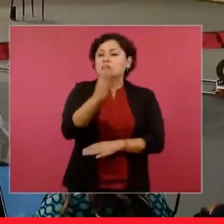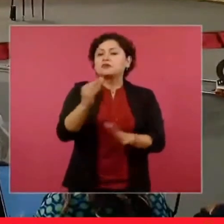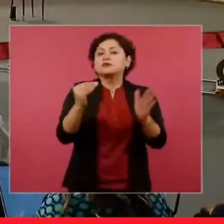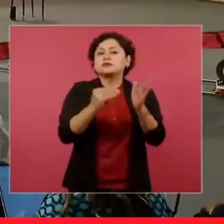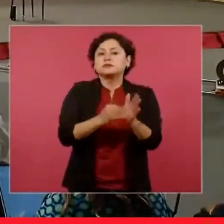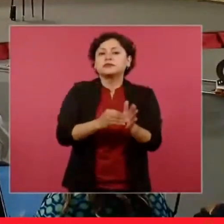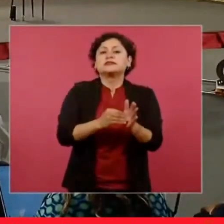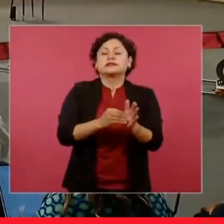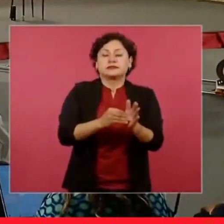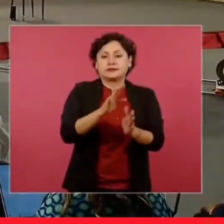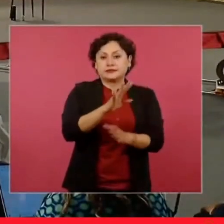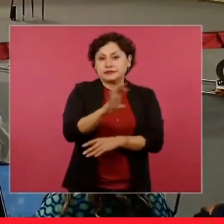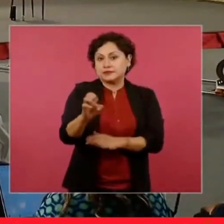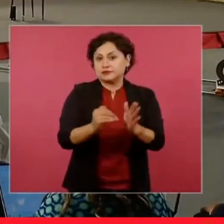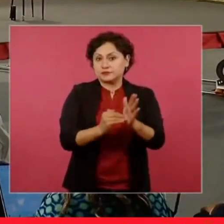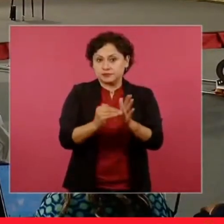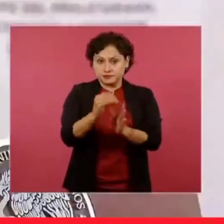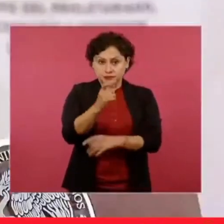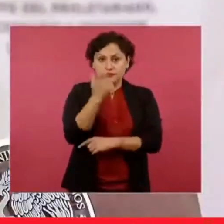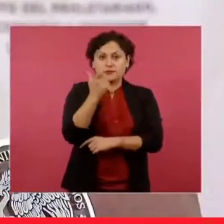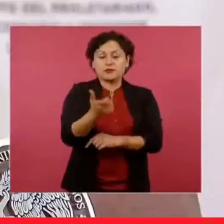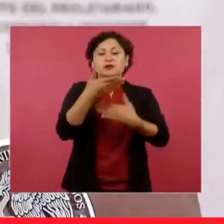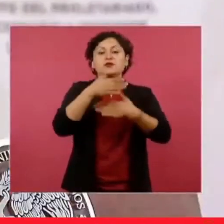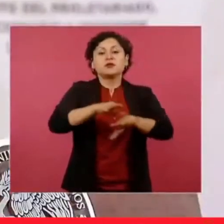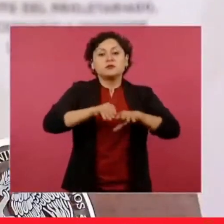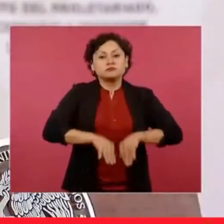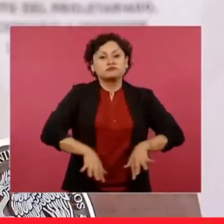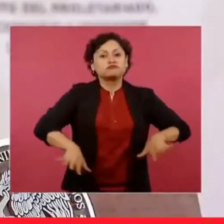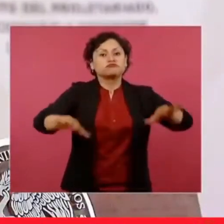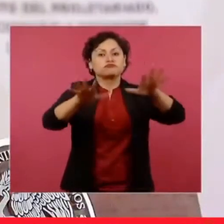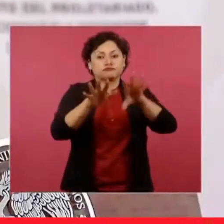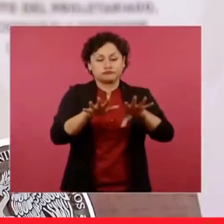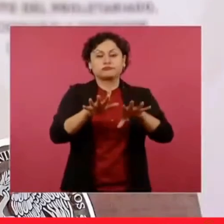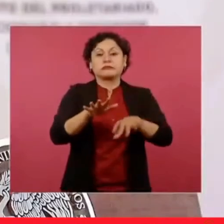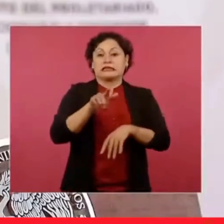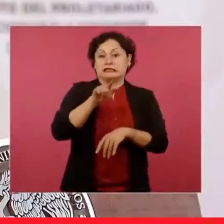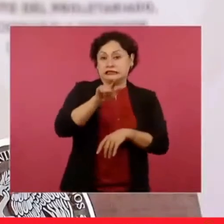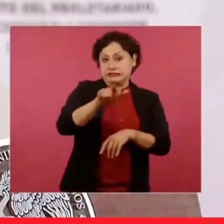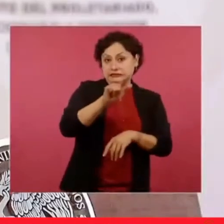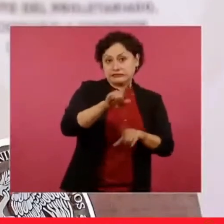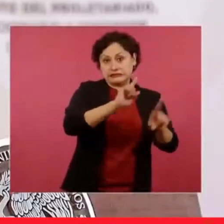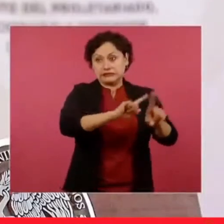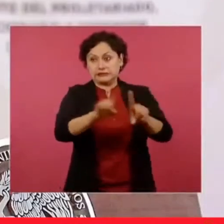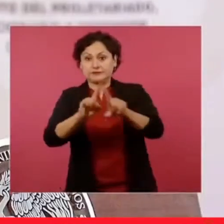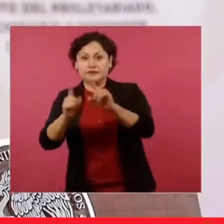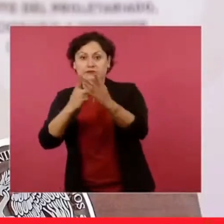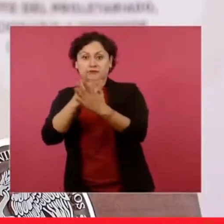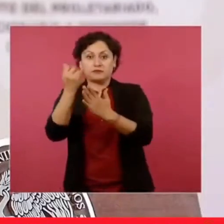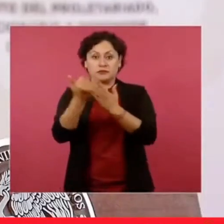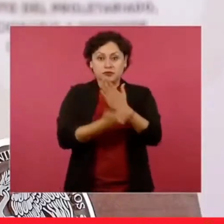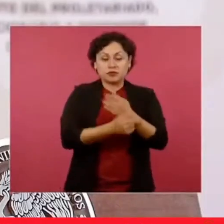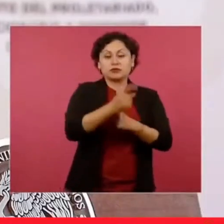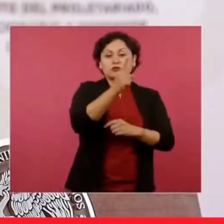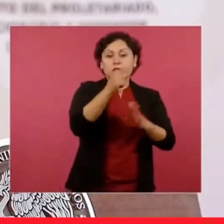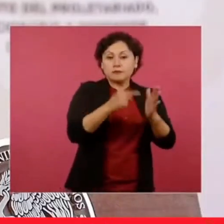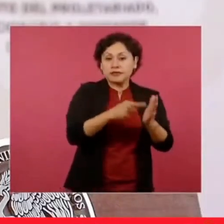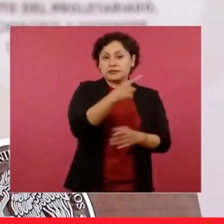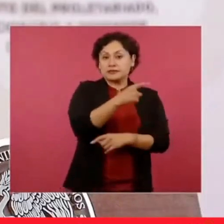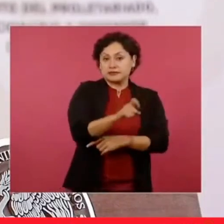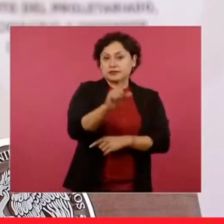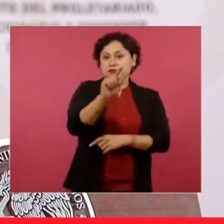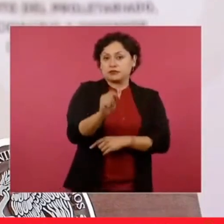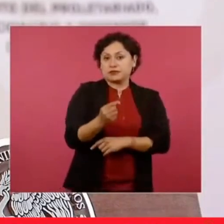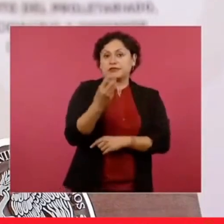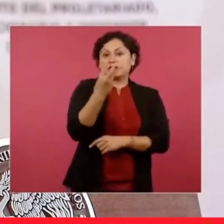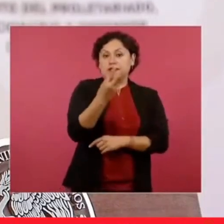14.500 millones de pesos. En materia de distribución fueron concluidos 17 proyectos de 1.133 millones de